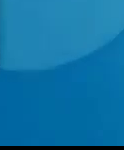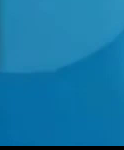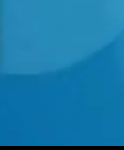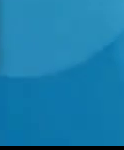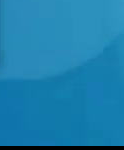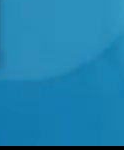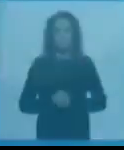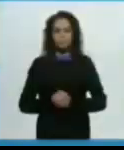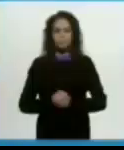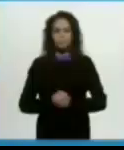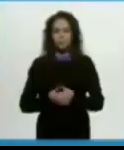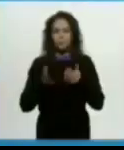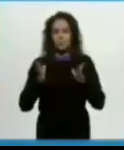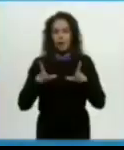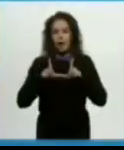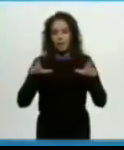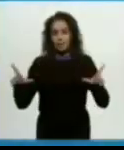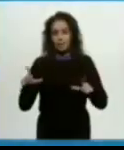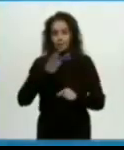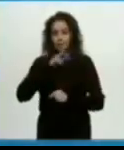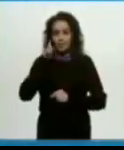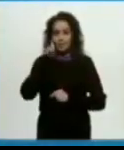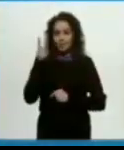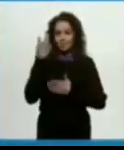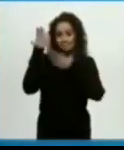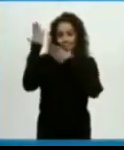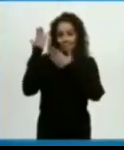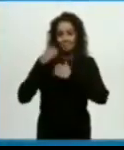Ya está listo y ha quedado así.